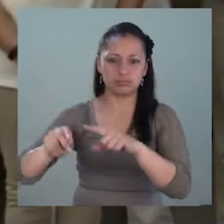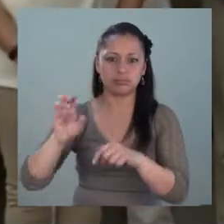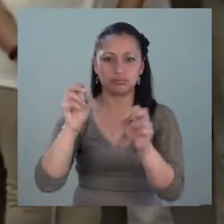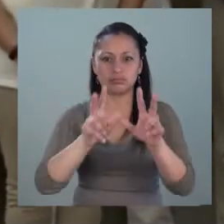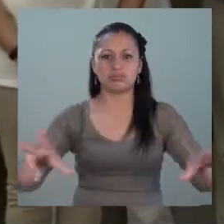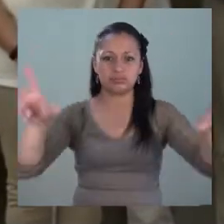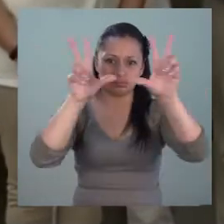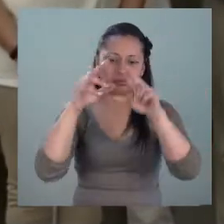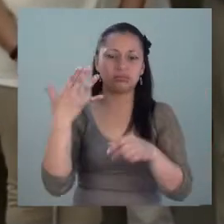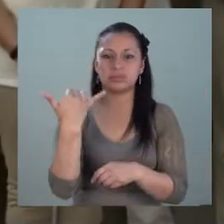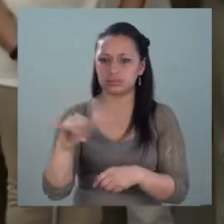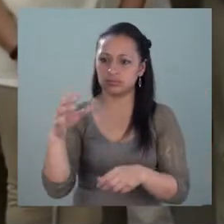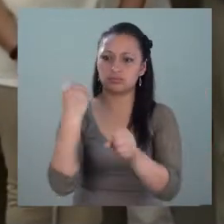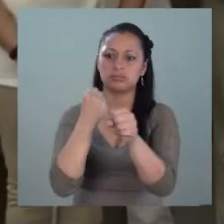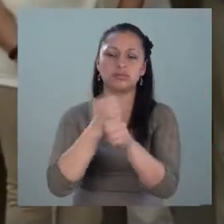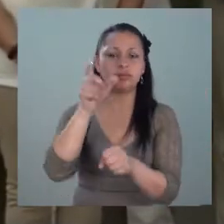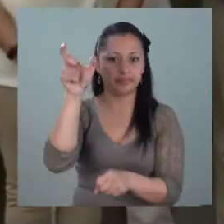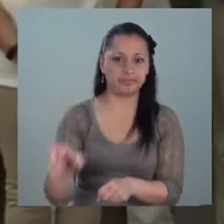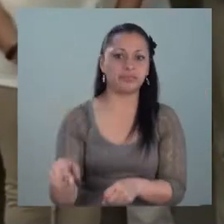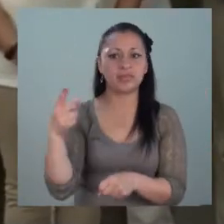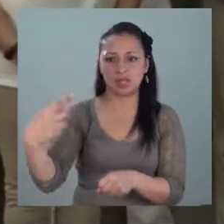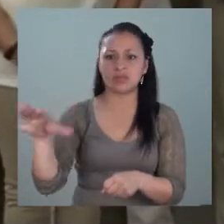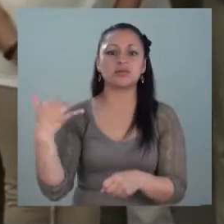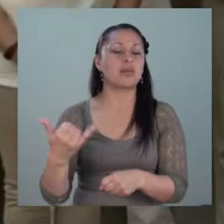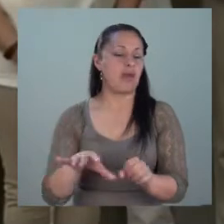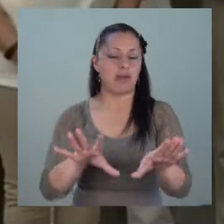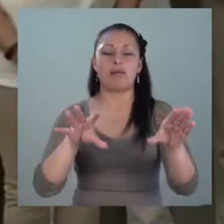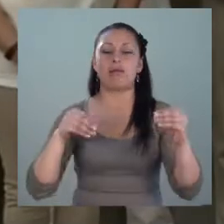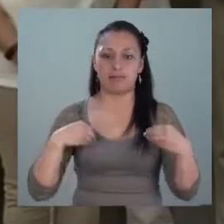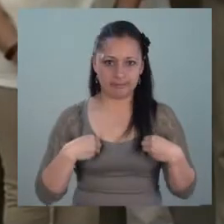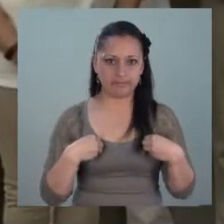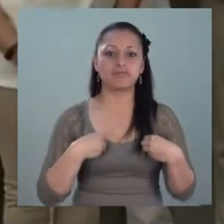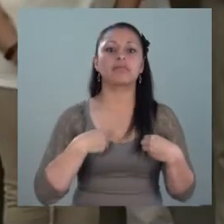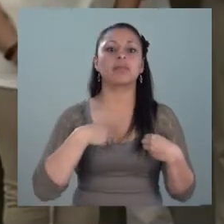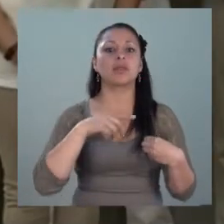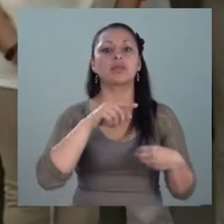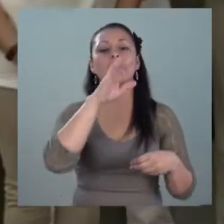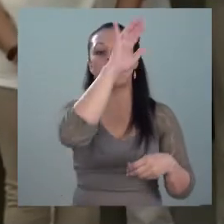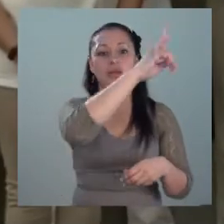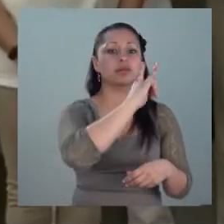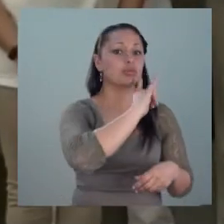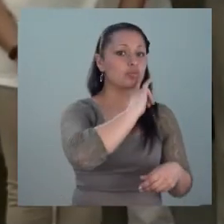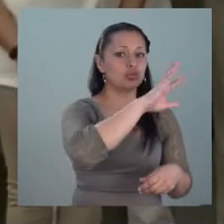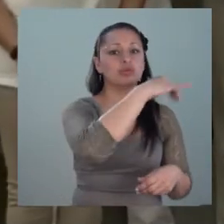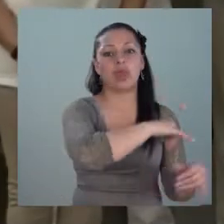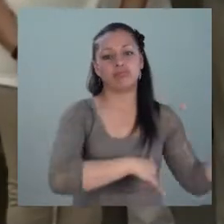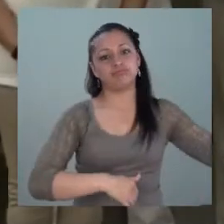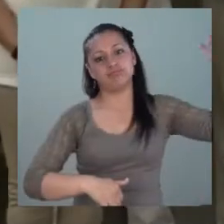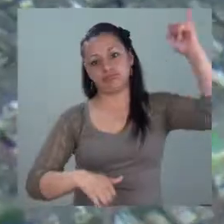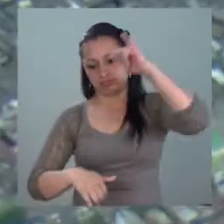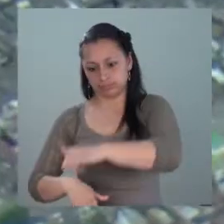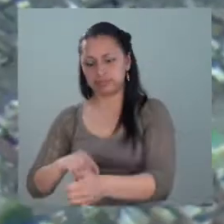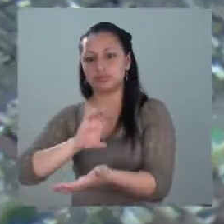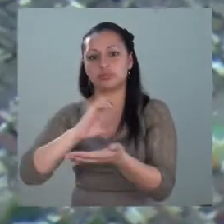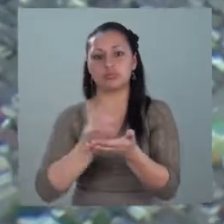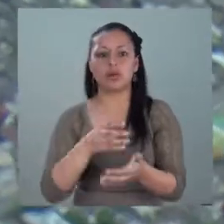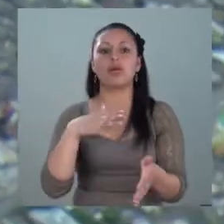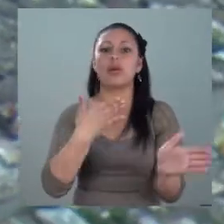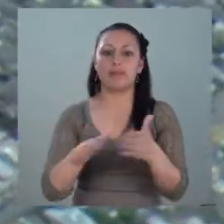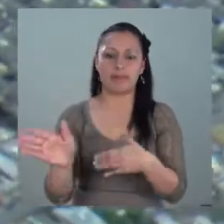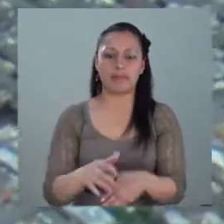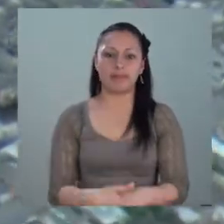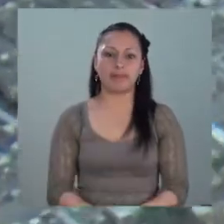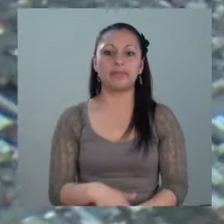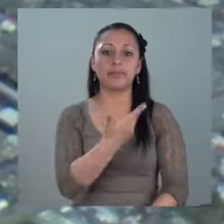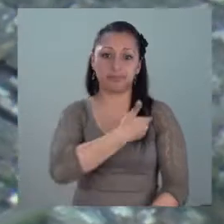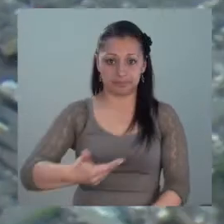Unidas, de la USAID, y ya él aceptó venirse de Washington a liderar este plan. El presidente de